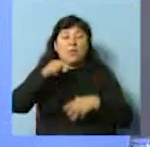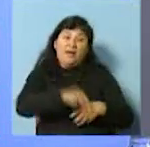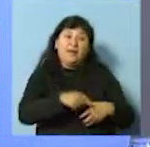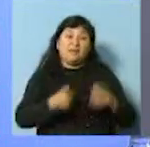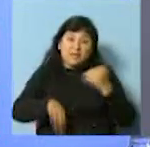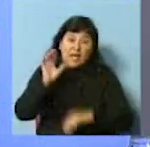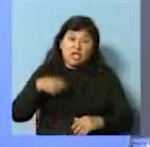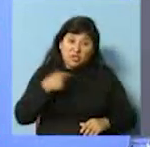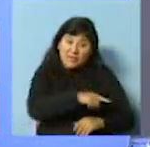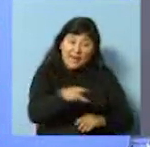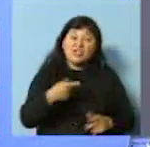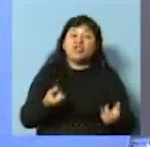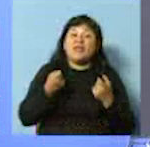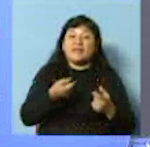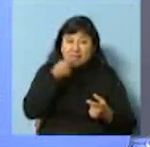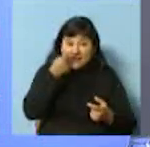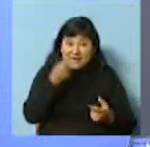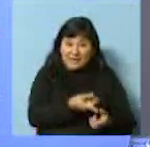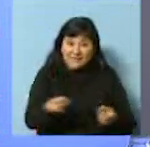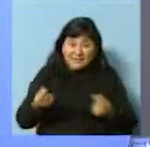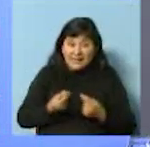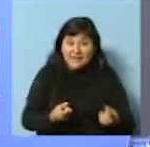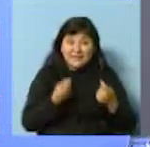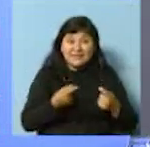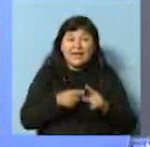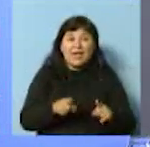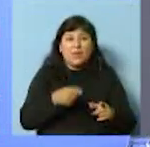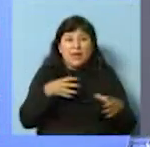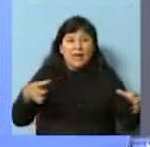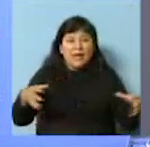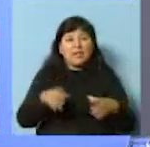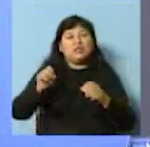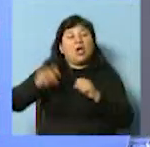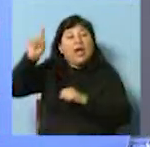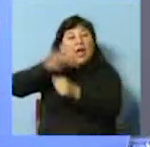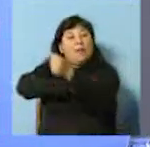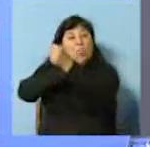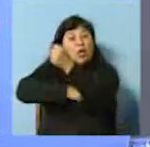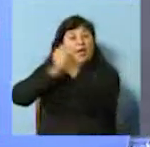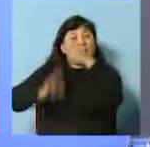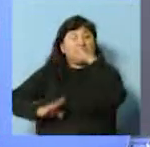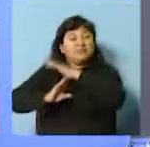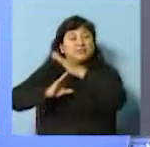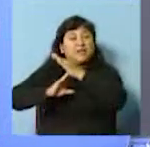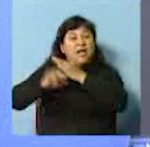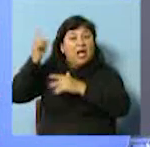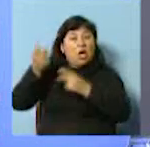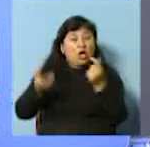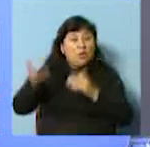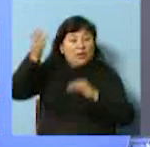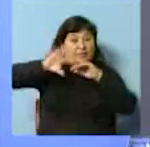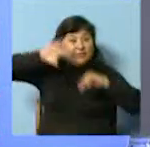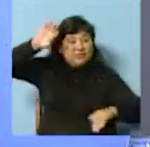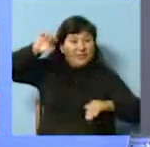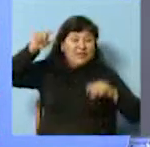donde hay una sociedad armada desde los intereses concentrados del poder político y económico y las necesidades del pobre trabajo